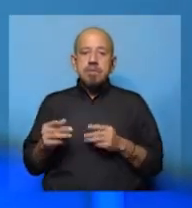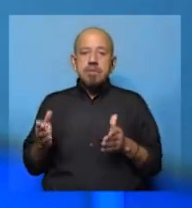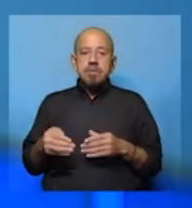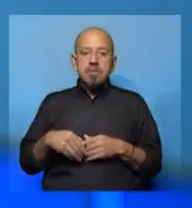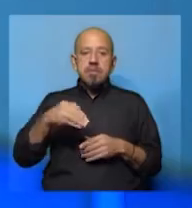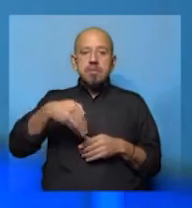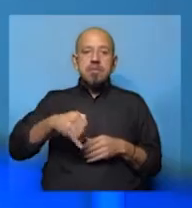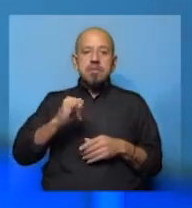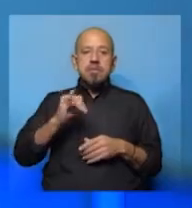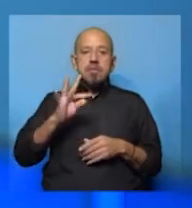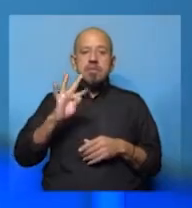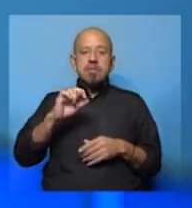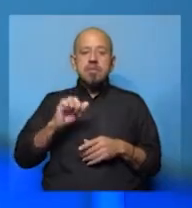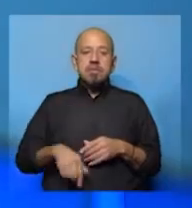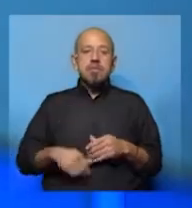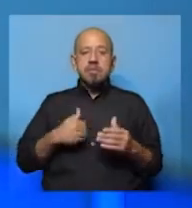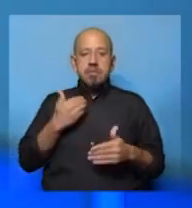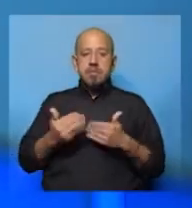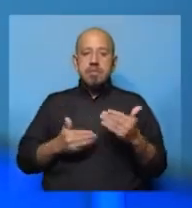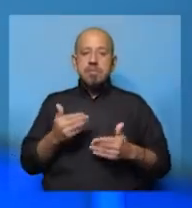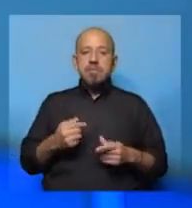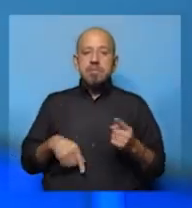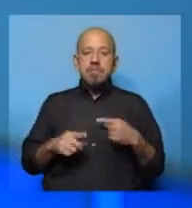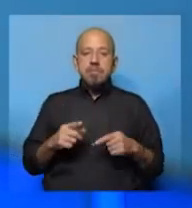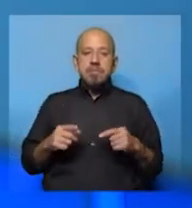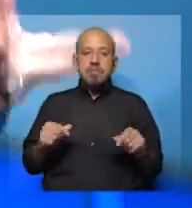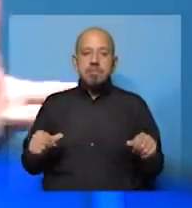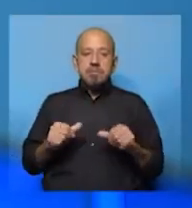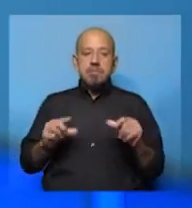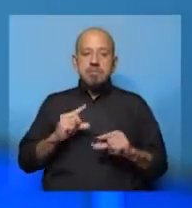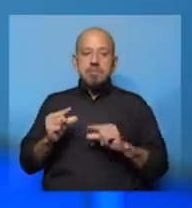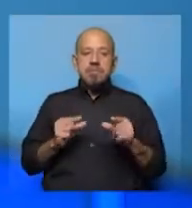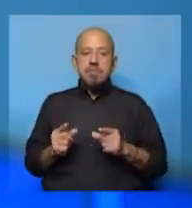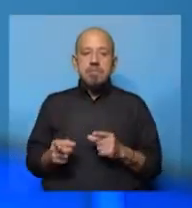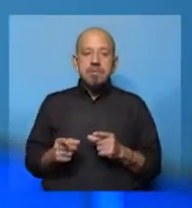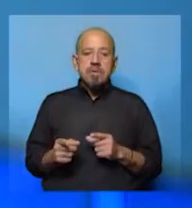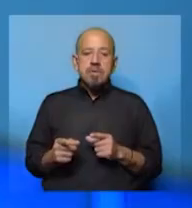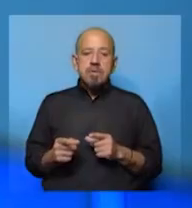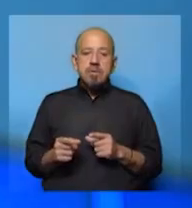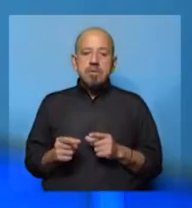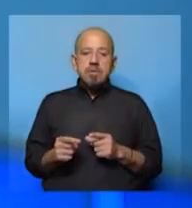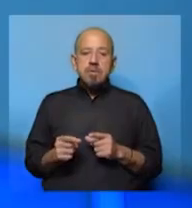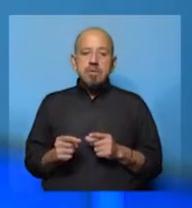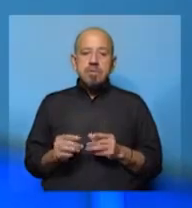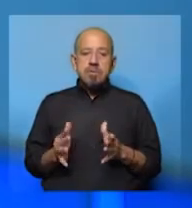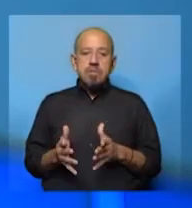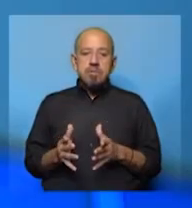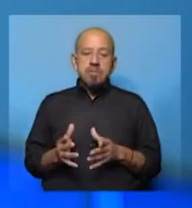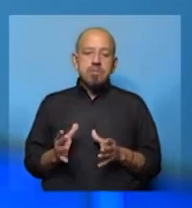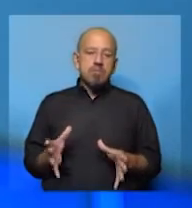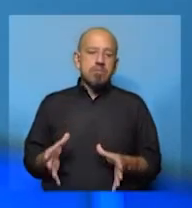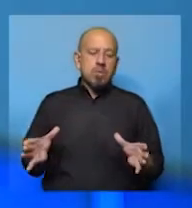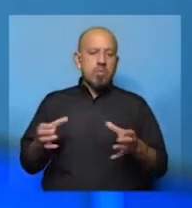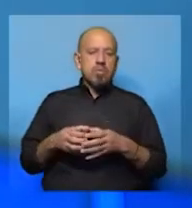mitre en un proceso que fue de ir haciéndolo de A poco no con un equipo que es